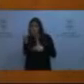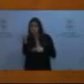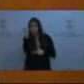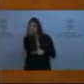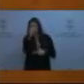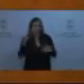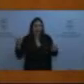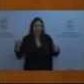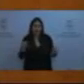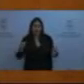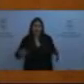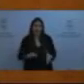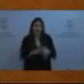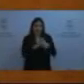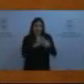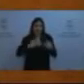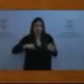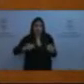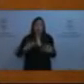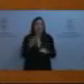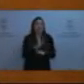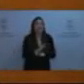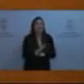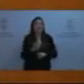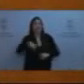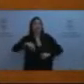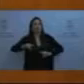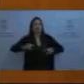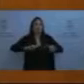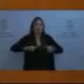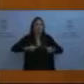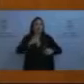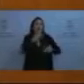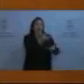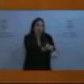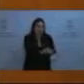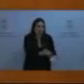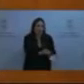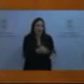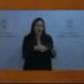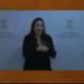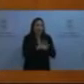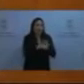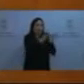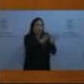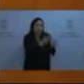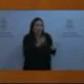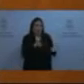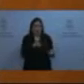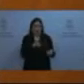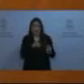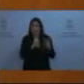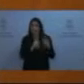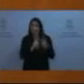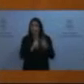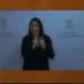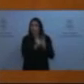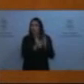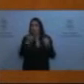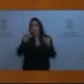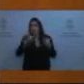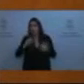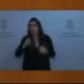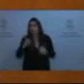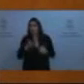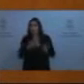en cuanto somos los representantes de lo que decidimos y los que decimos qué gestión ha llevado usted. Y segundo, más datos objetivos a los que